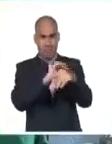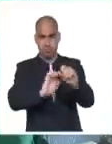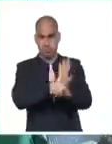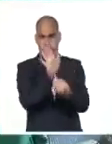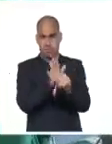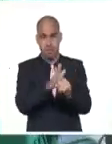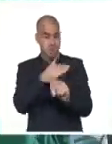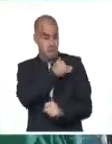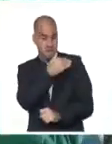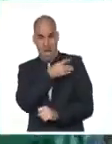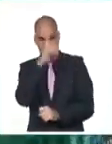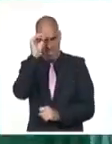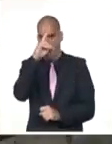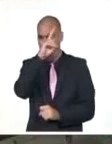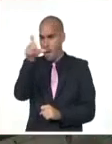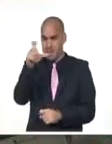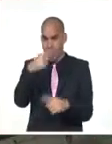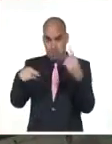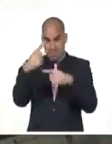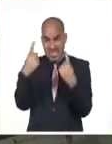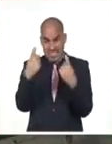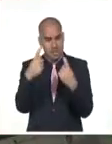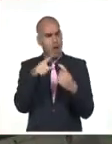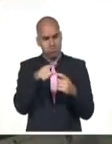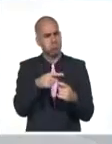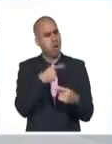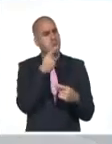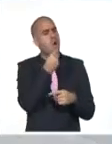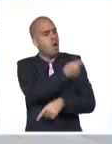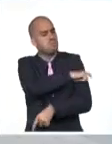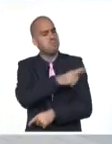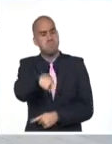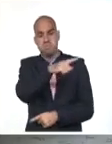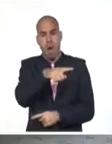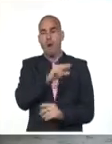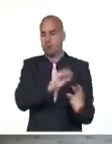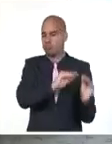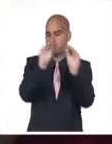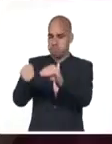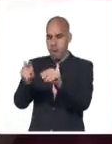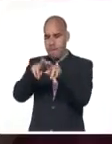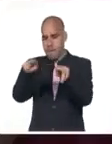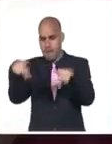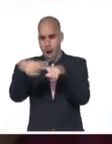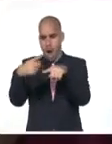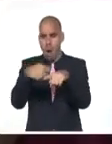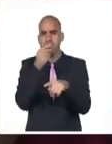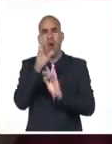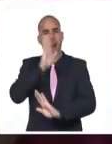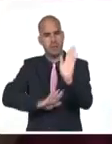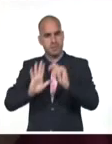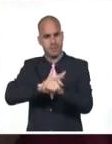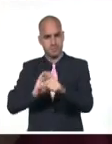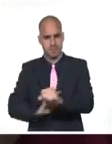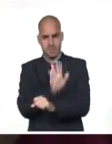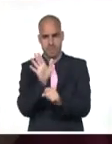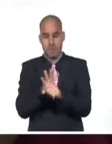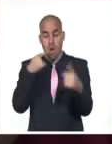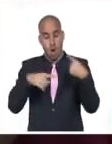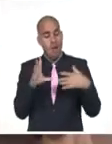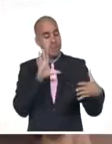puso sus hospitales principales a disposición de la batalla contra la COVID-19. Hoy trabajan de conjunto con